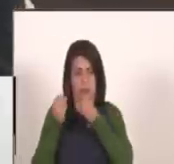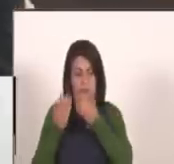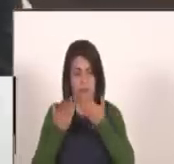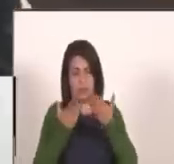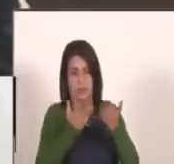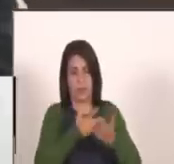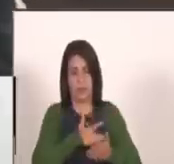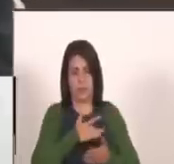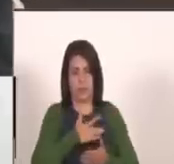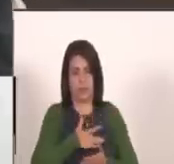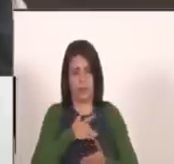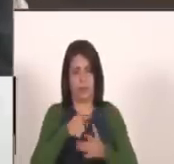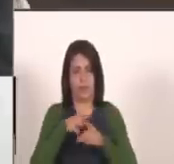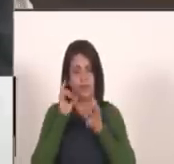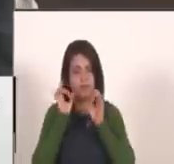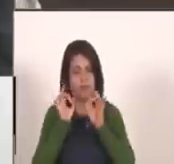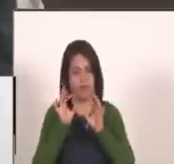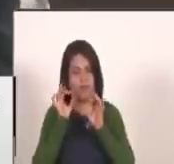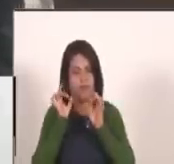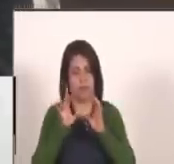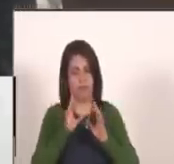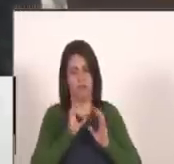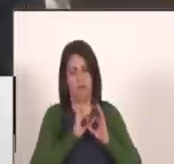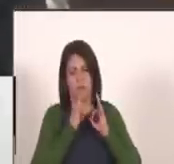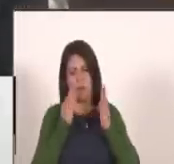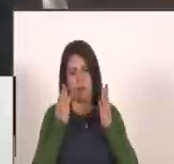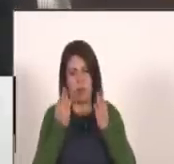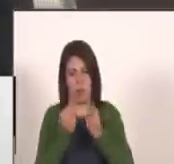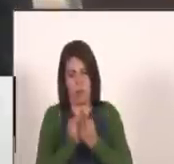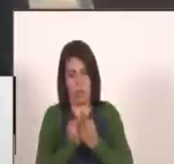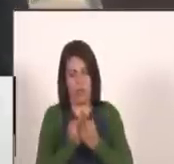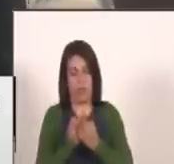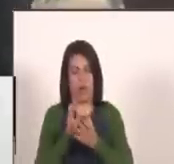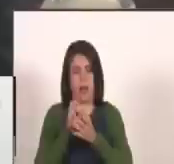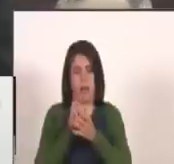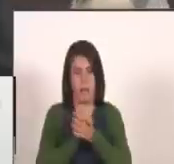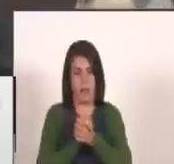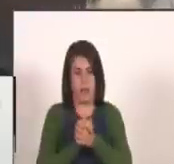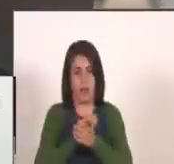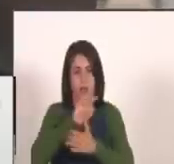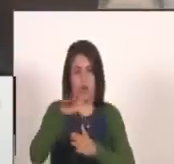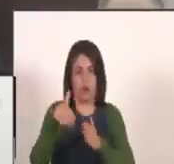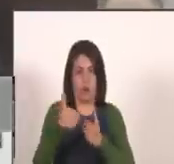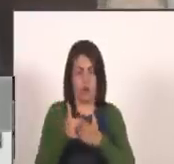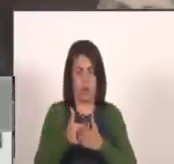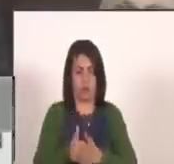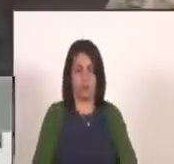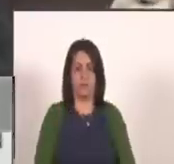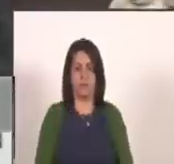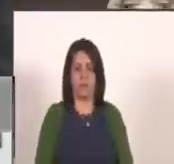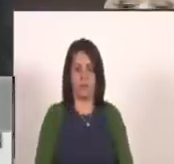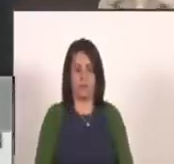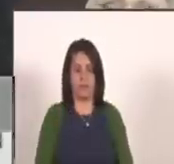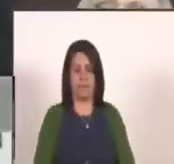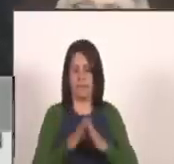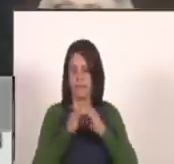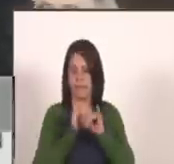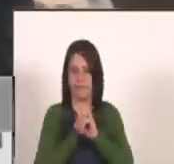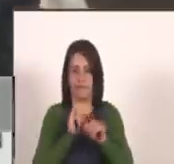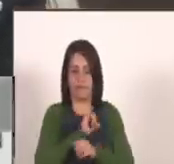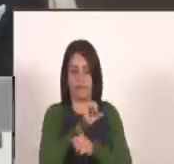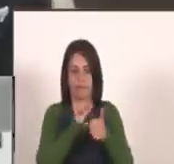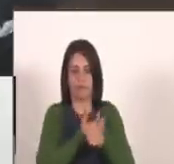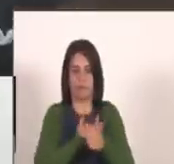sinceros sentimientos de condolencia a todos sus familiares, seres queridos y allegados. Es todo,